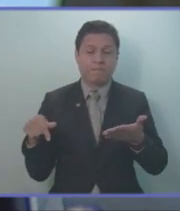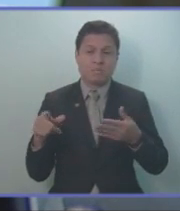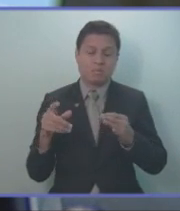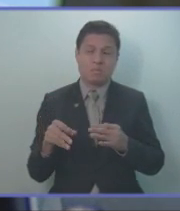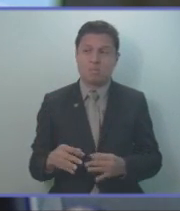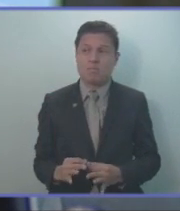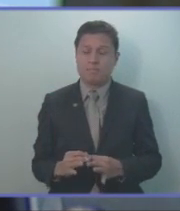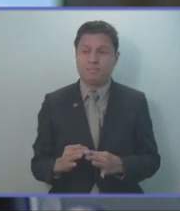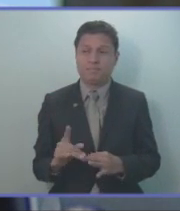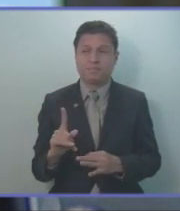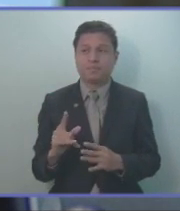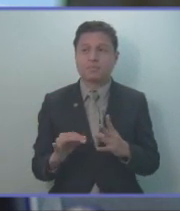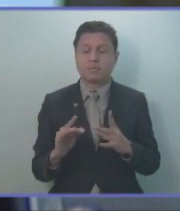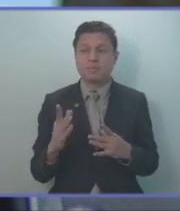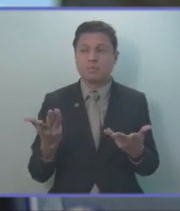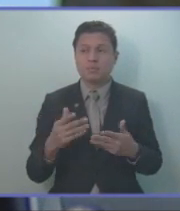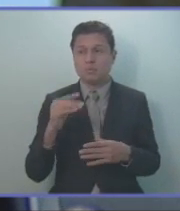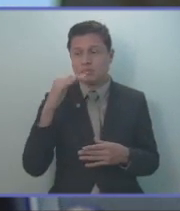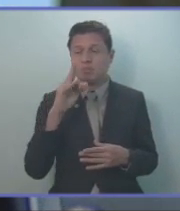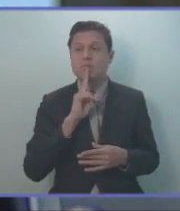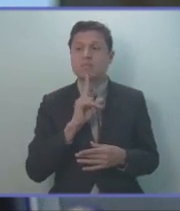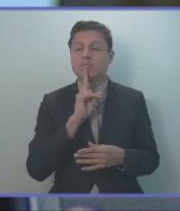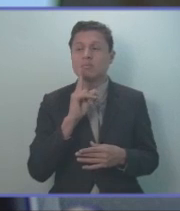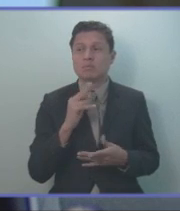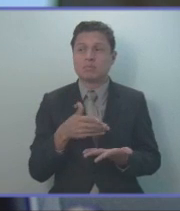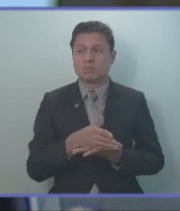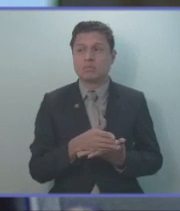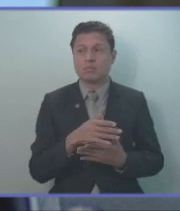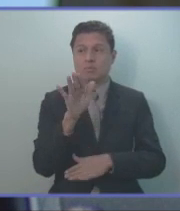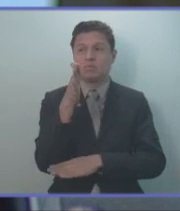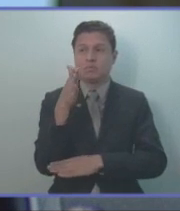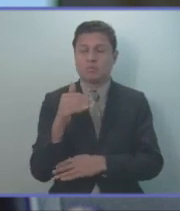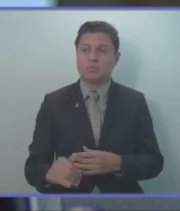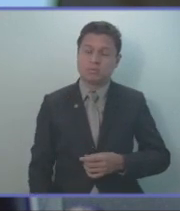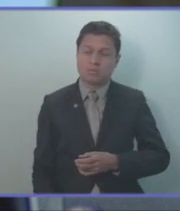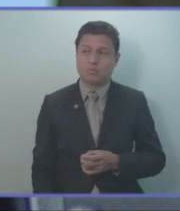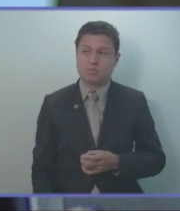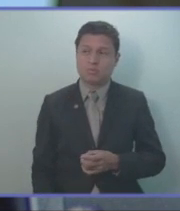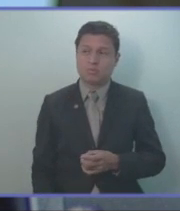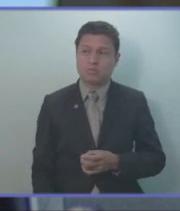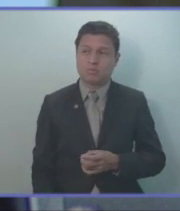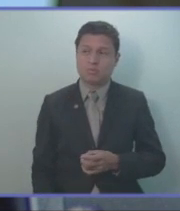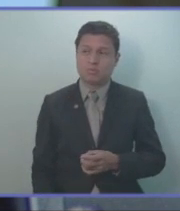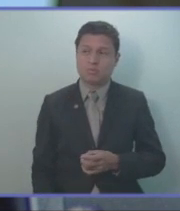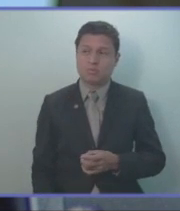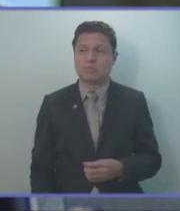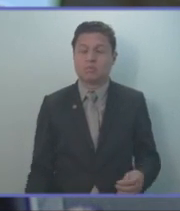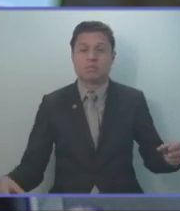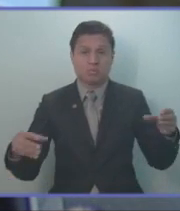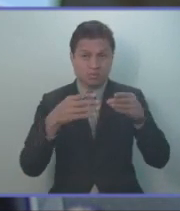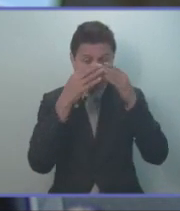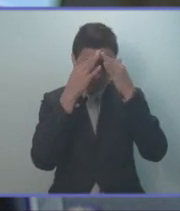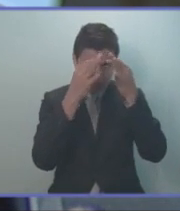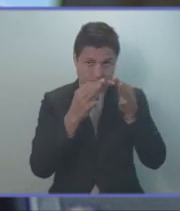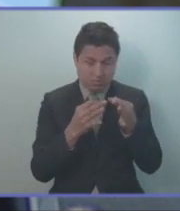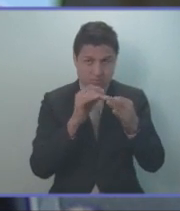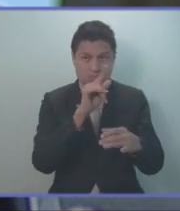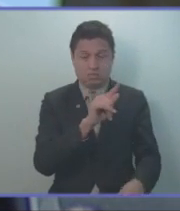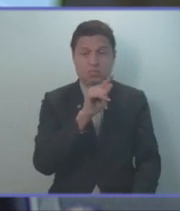acto ilegítimo realizado por el gobierno de la República de Honduras. Dictamen número